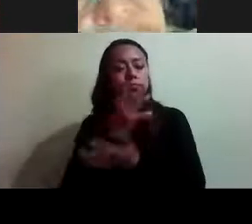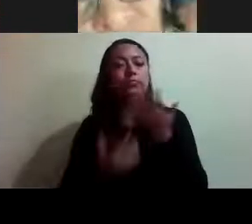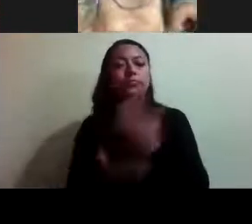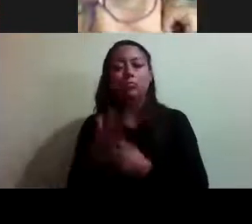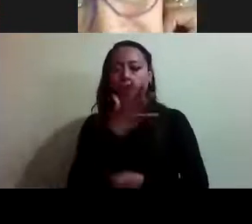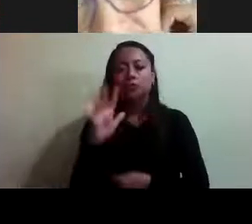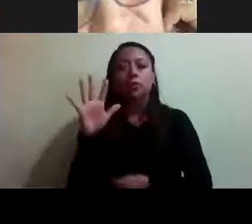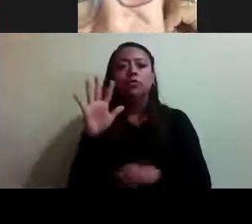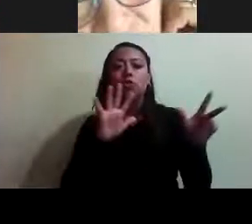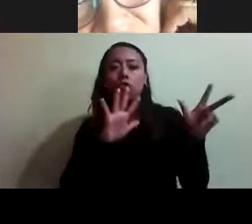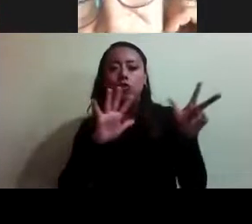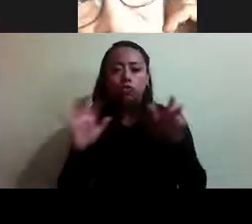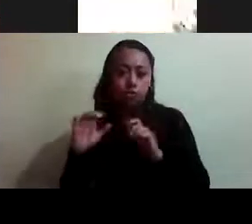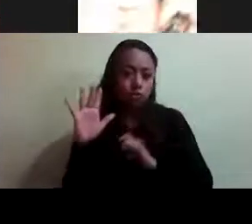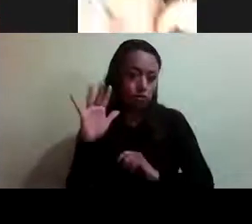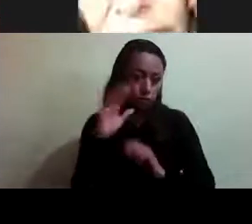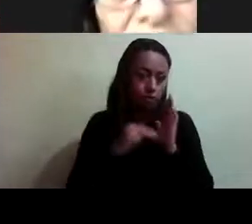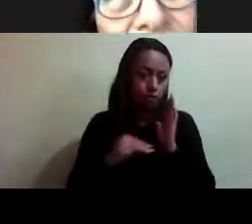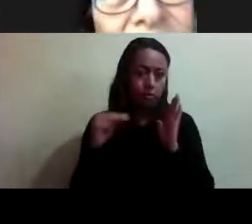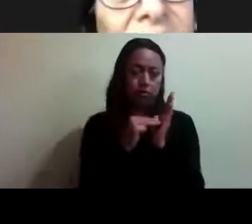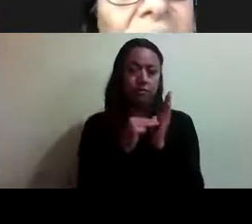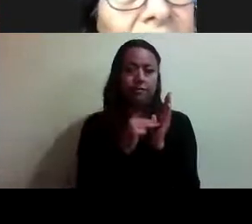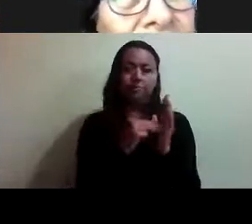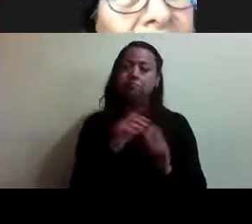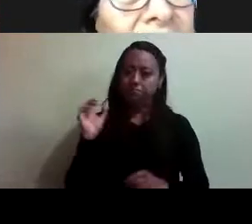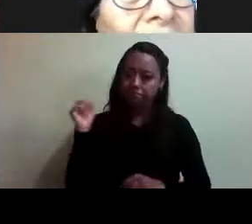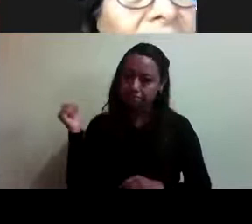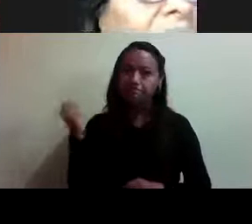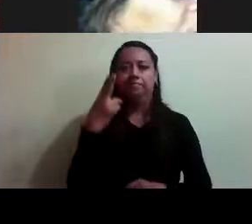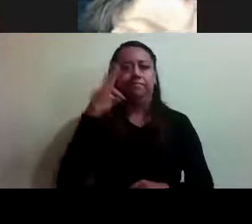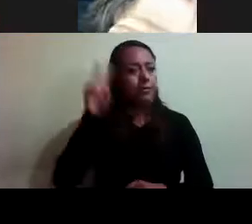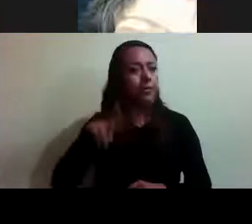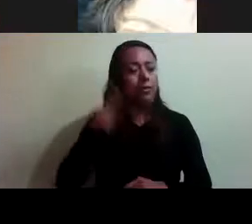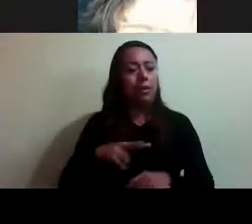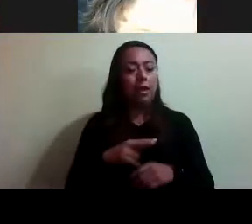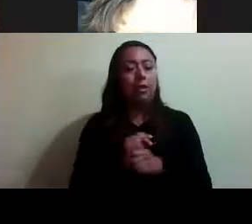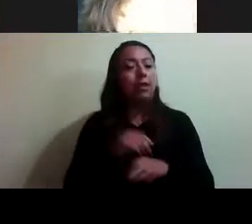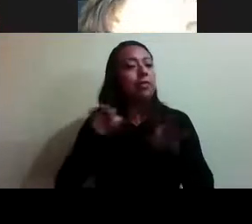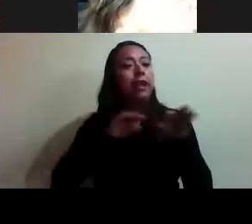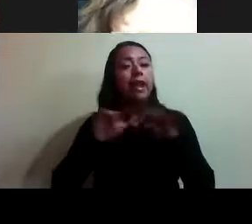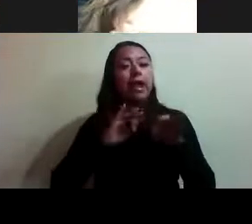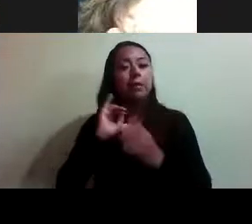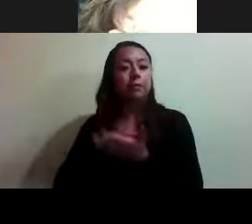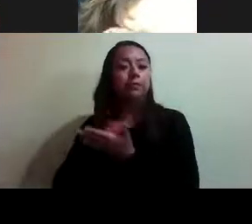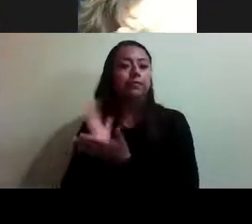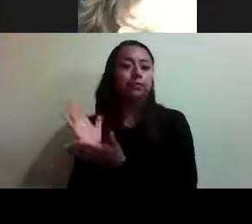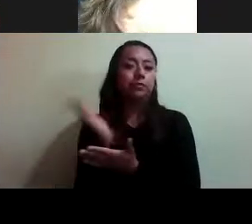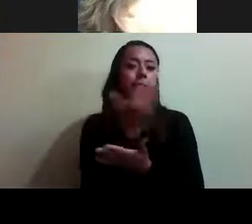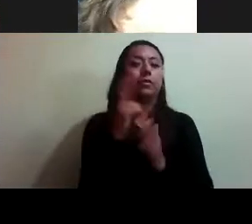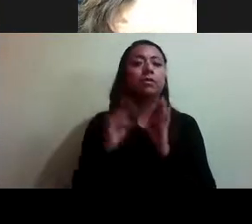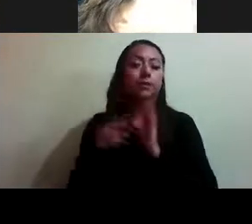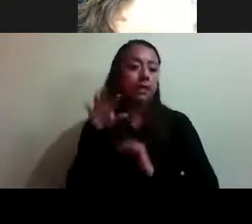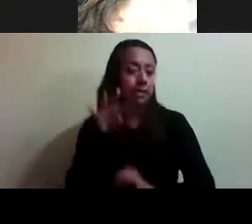millones de pesos. Afortunadamente, en el ejercicio fiscal 2019 no